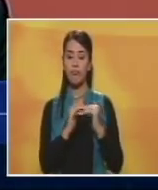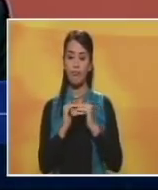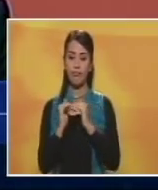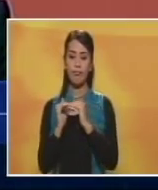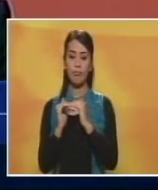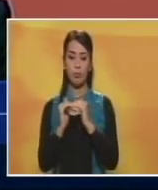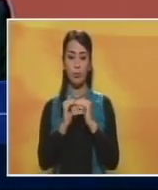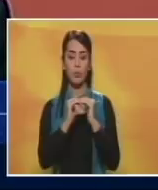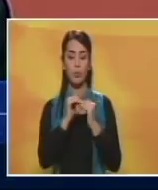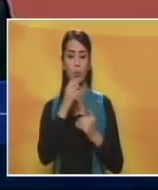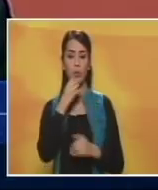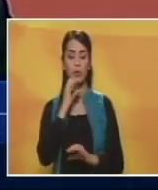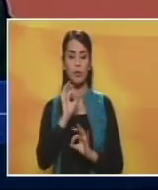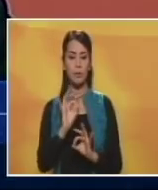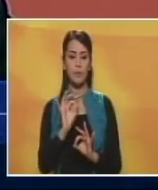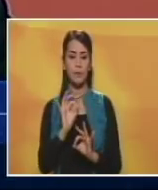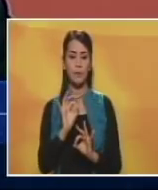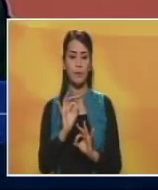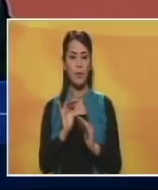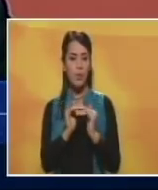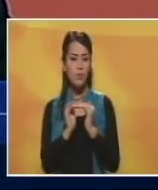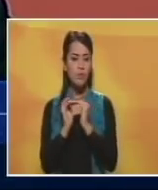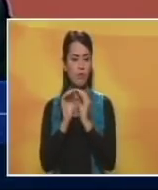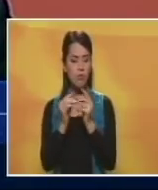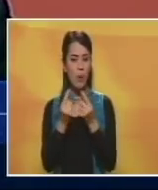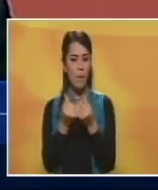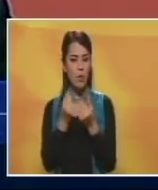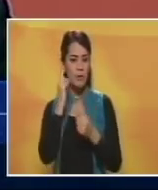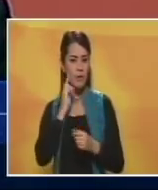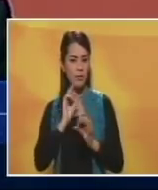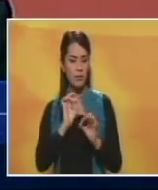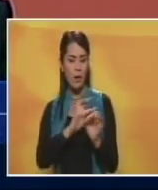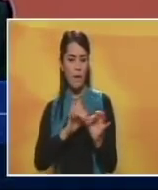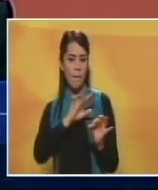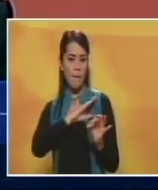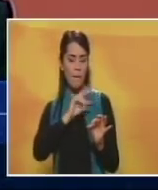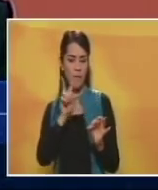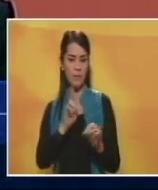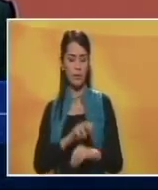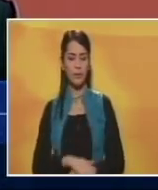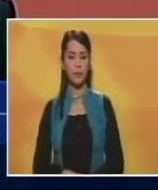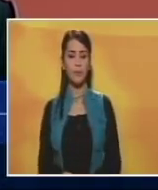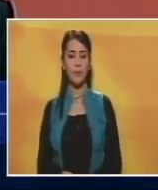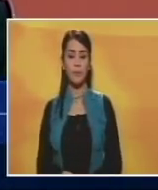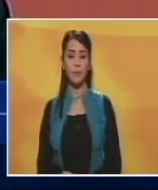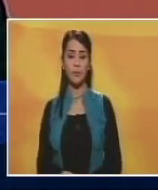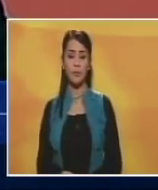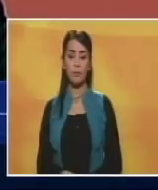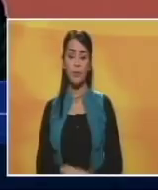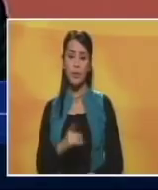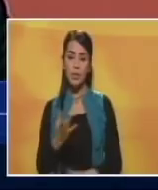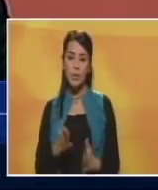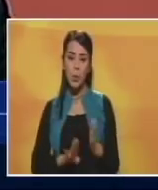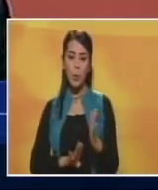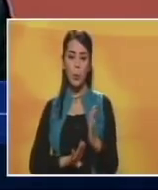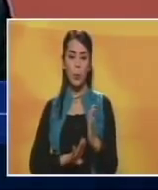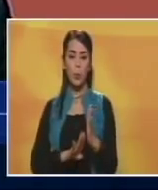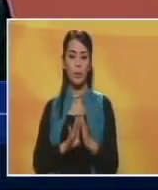muy estable nuestro bolívar, muy estable. Y ahí va